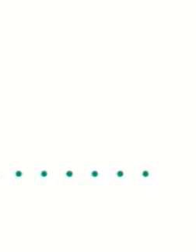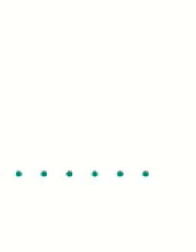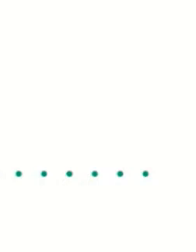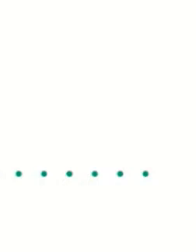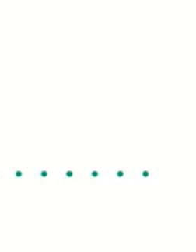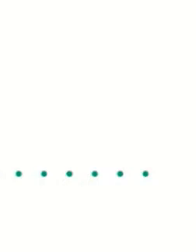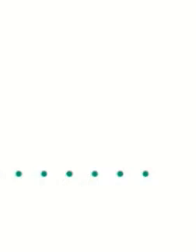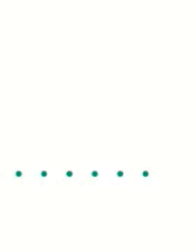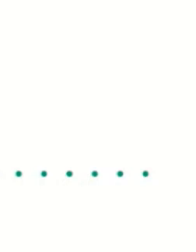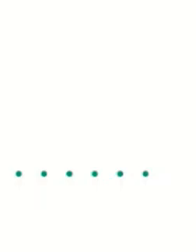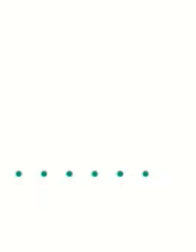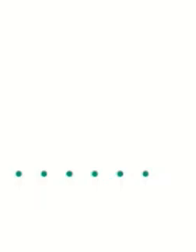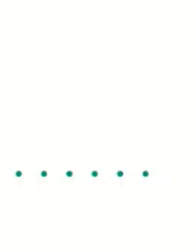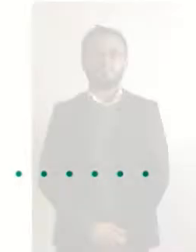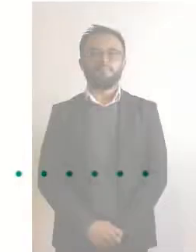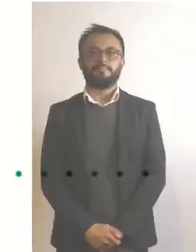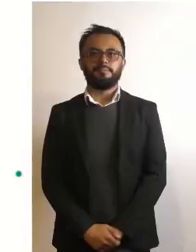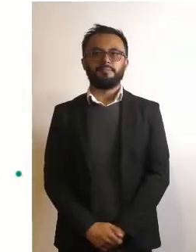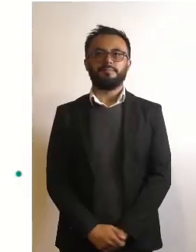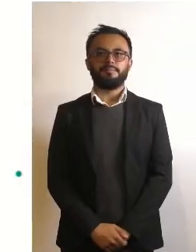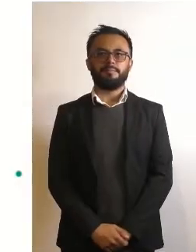Siguiente.